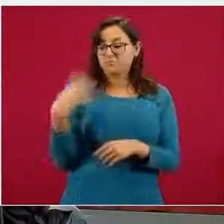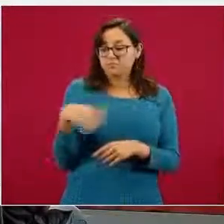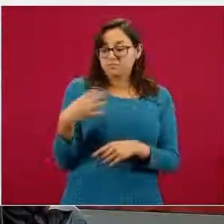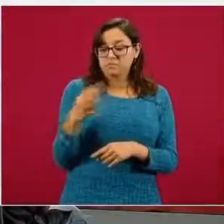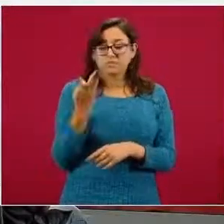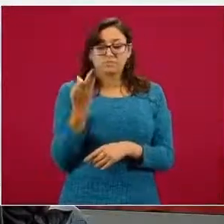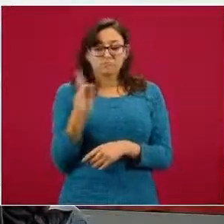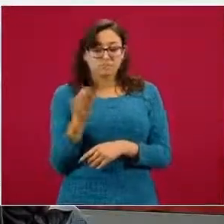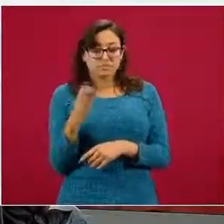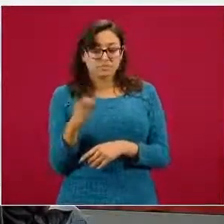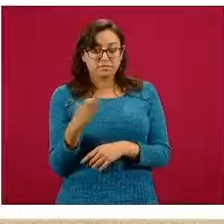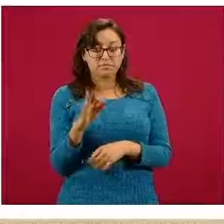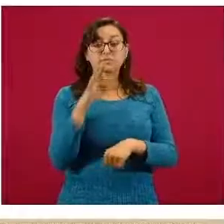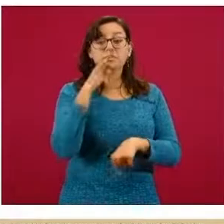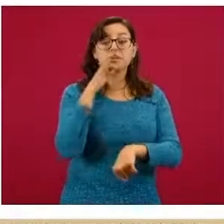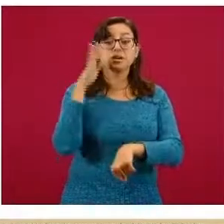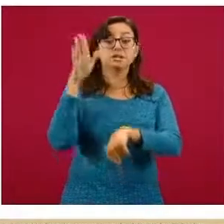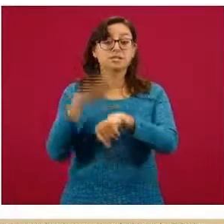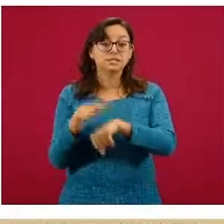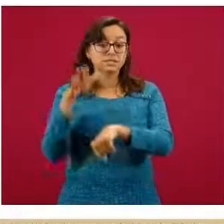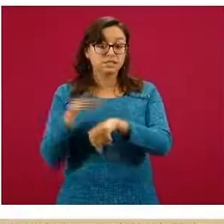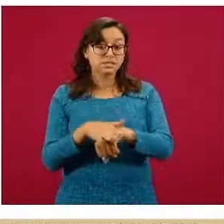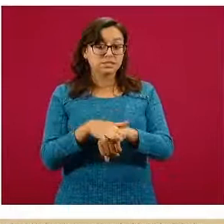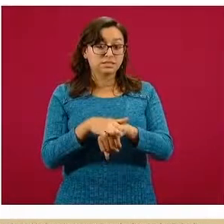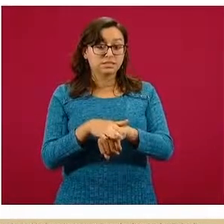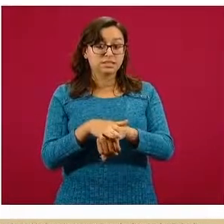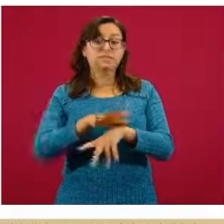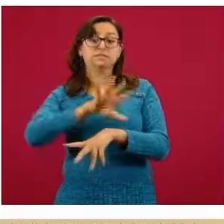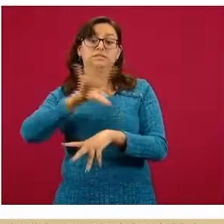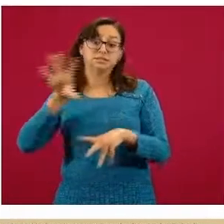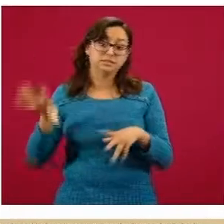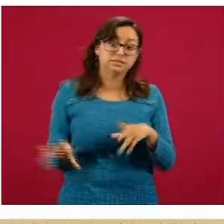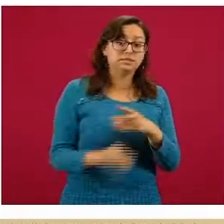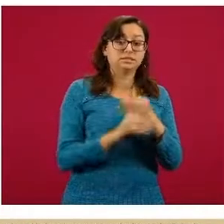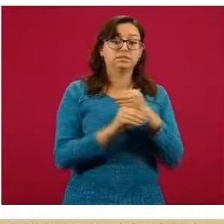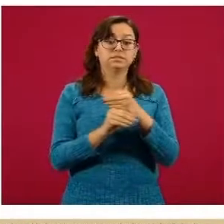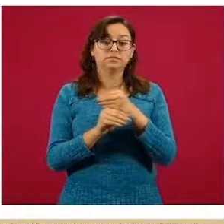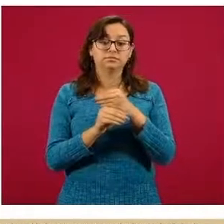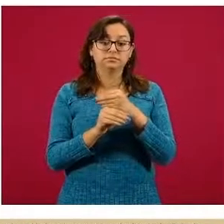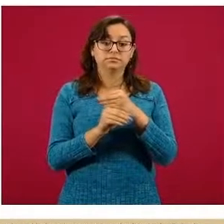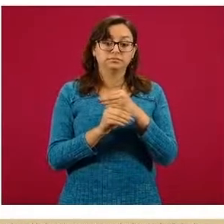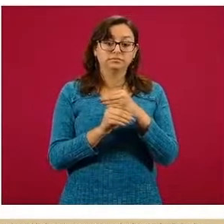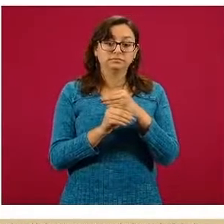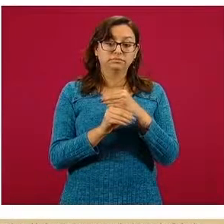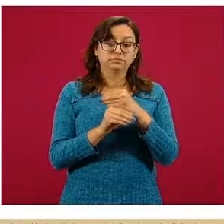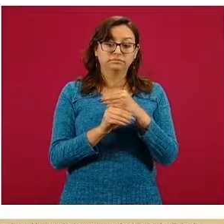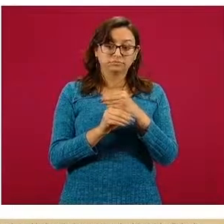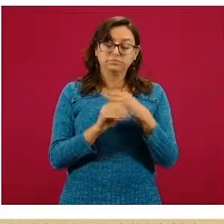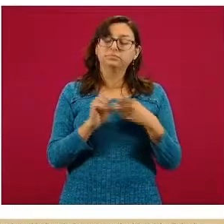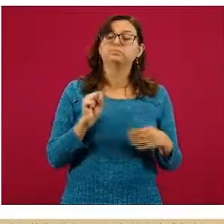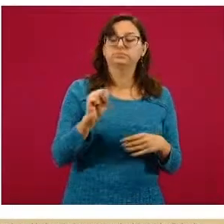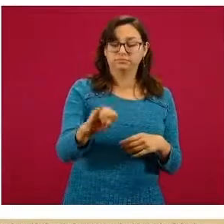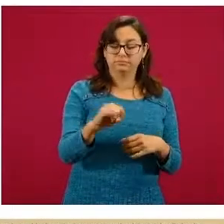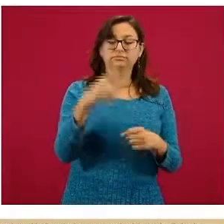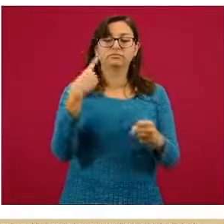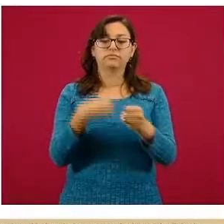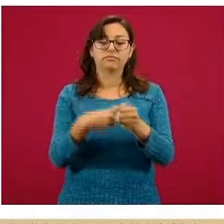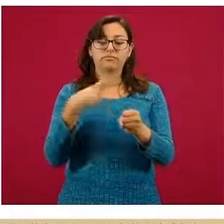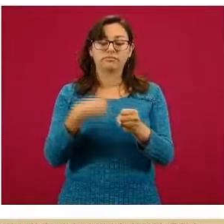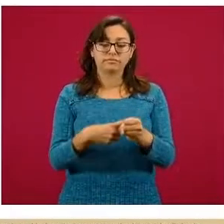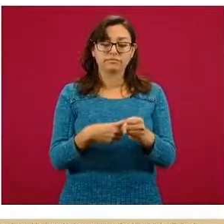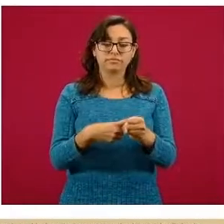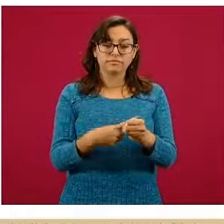febrero integró a su estadística casos confirmados que